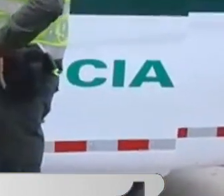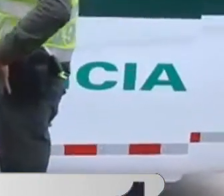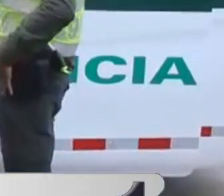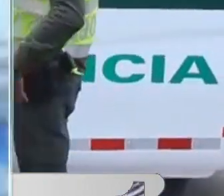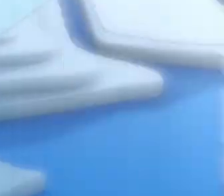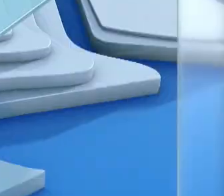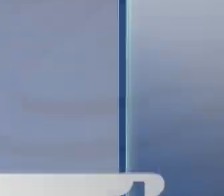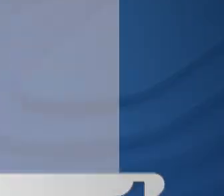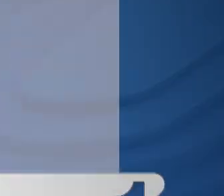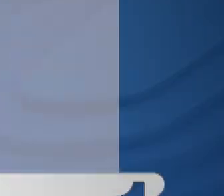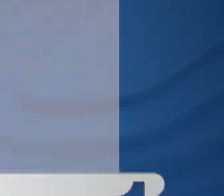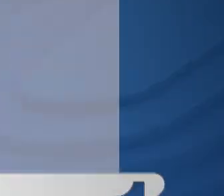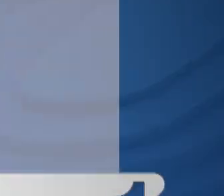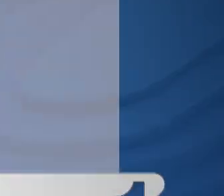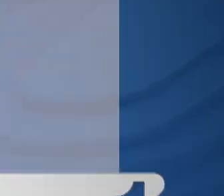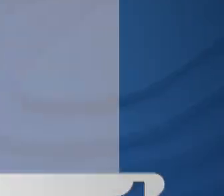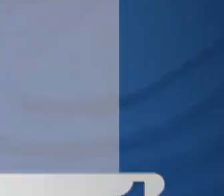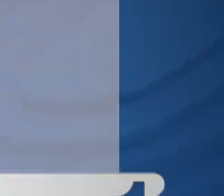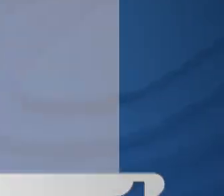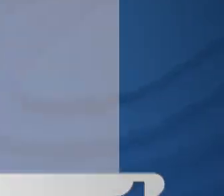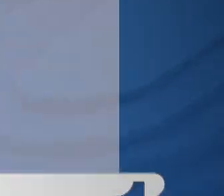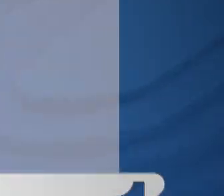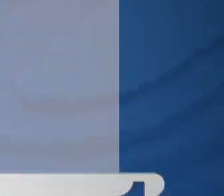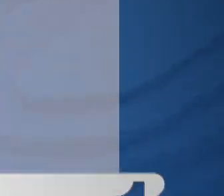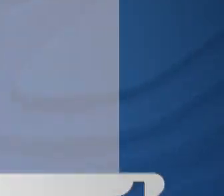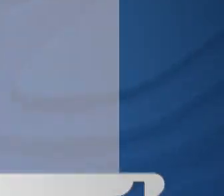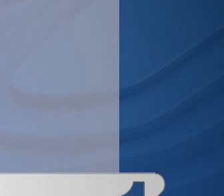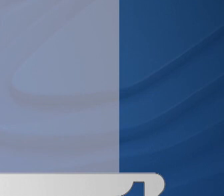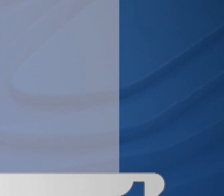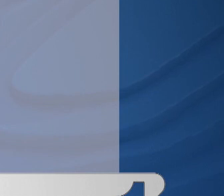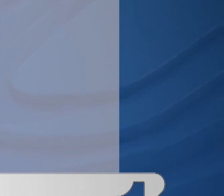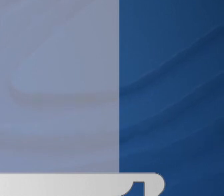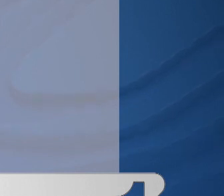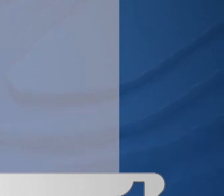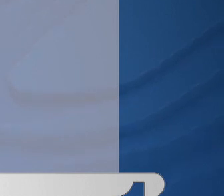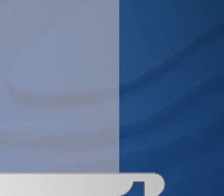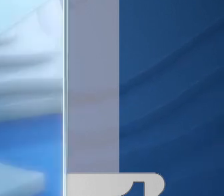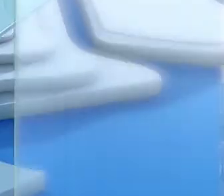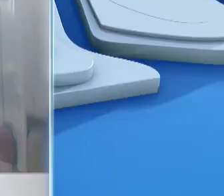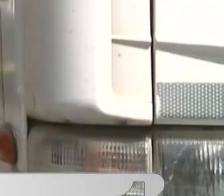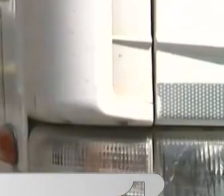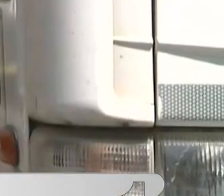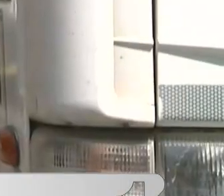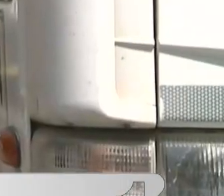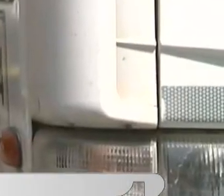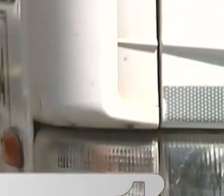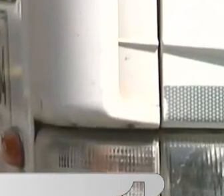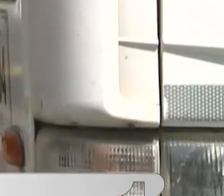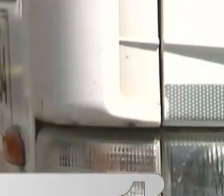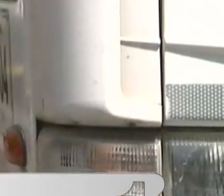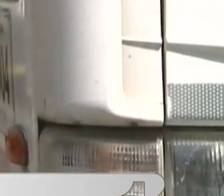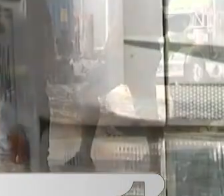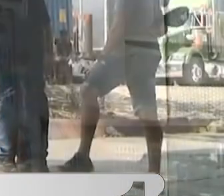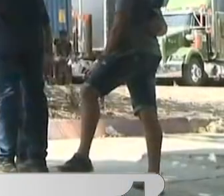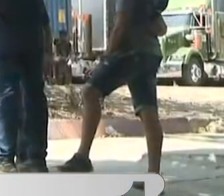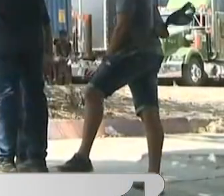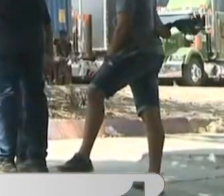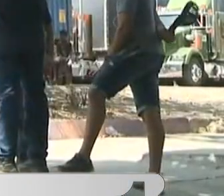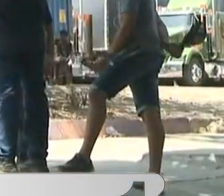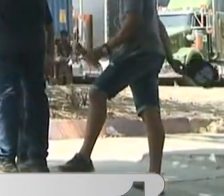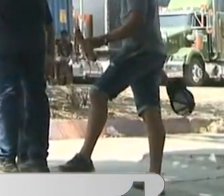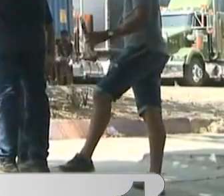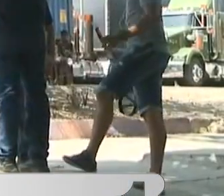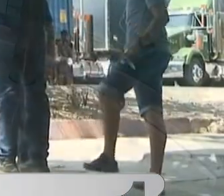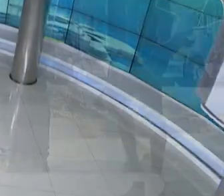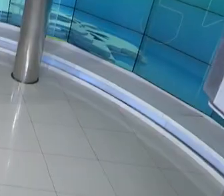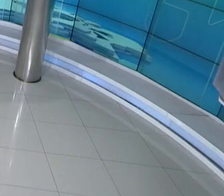en el Valle. Fatal accidente en vías del Cesar. 3 fallecidos. Paro indefinido de camioneros en